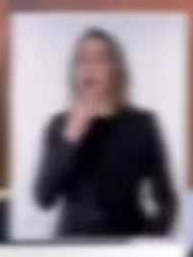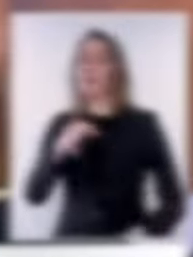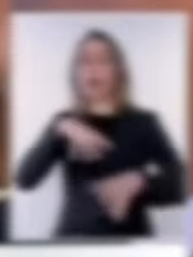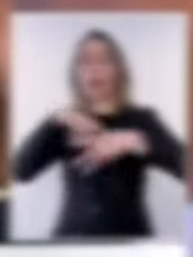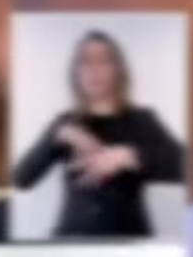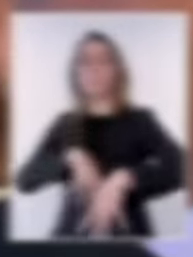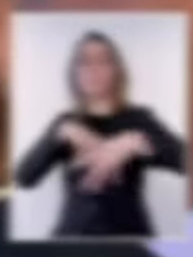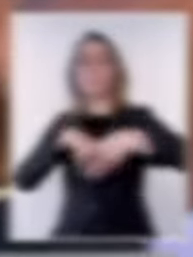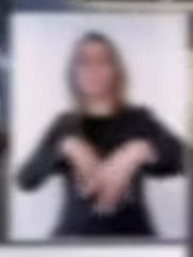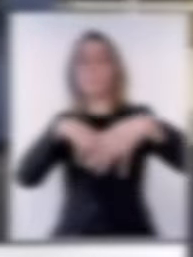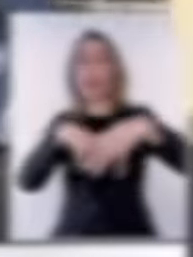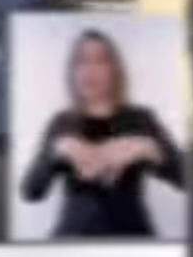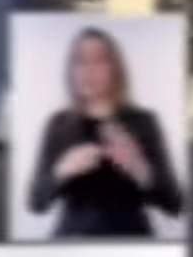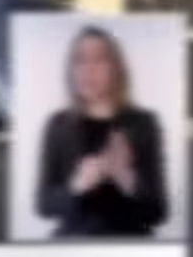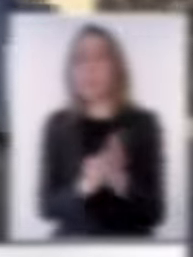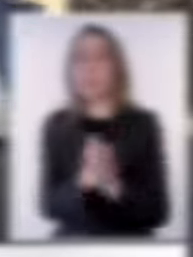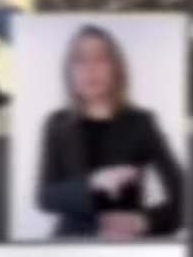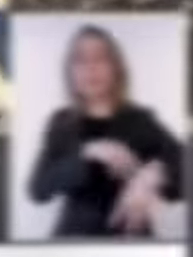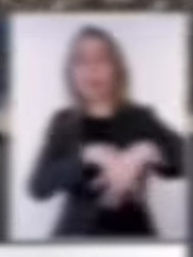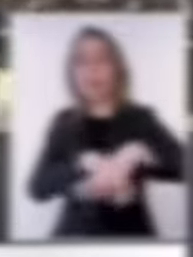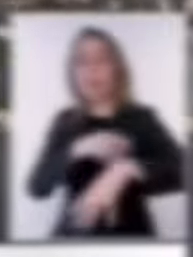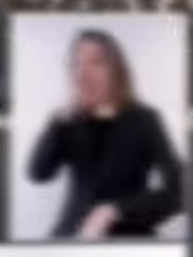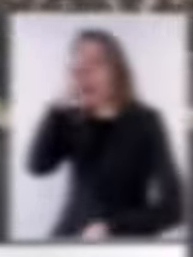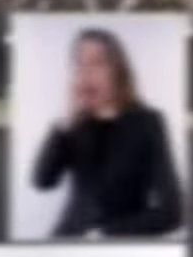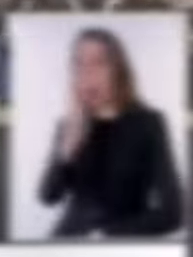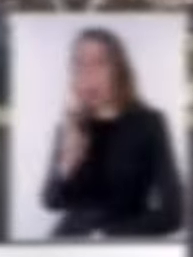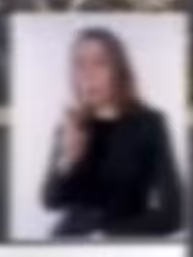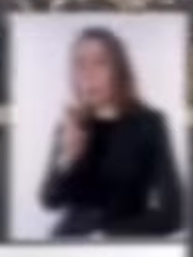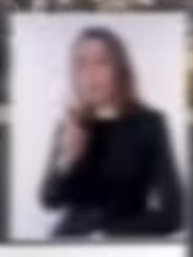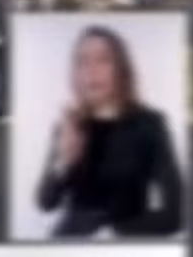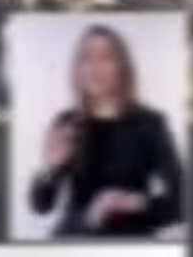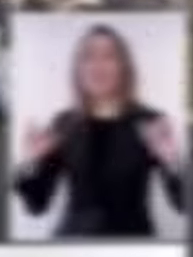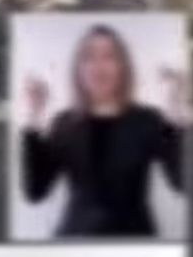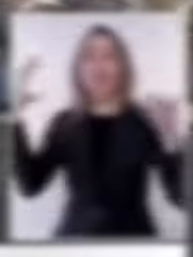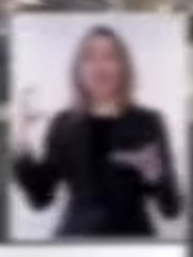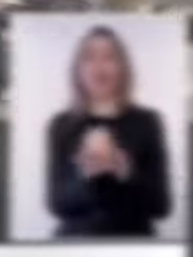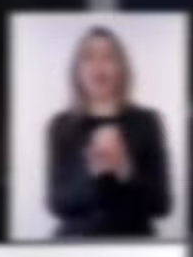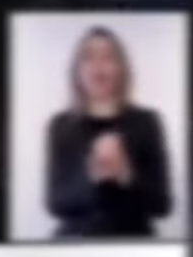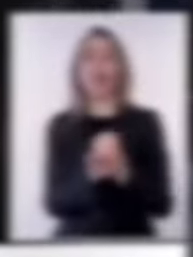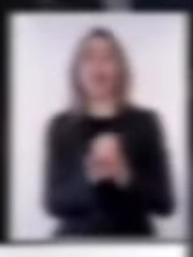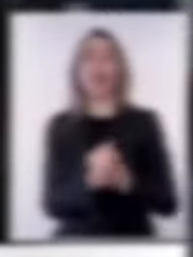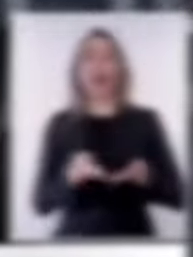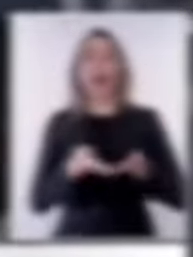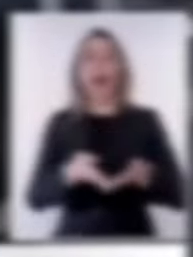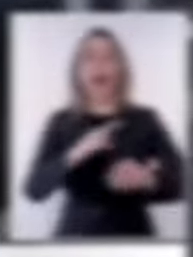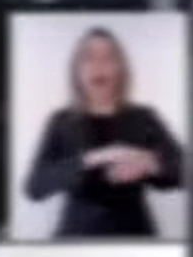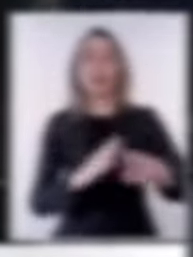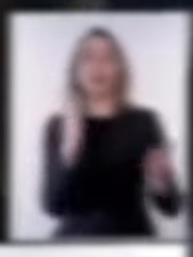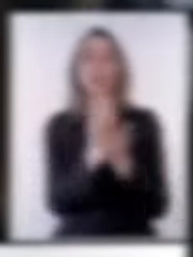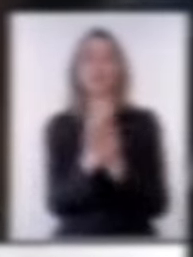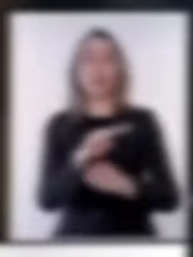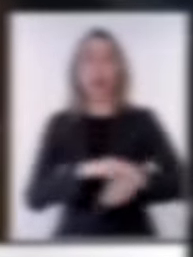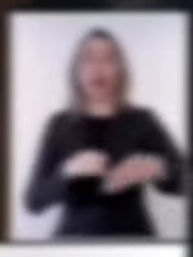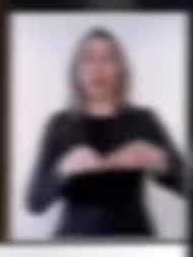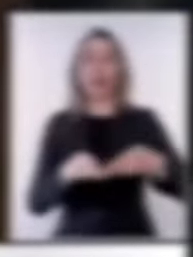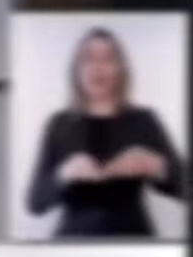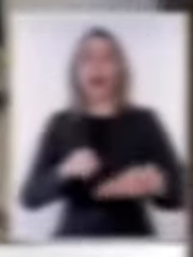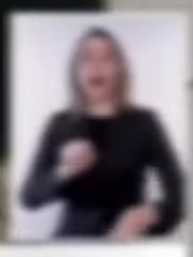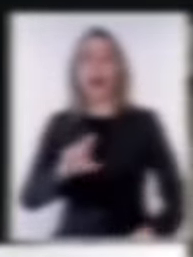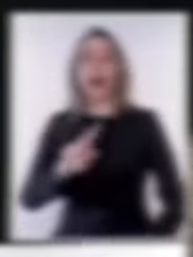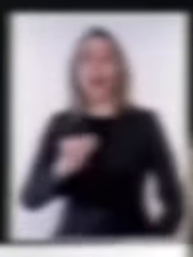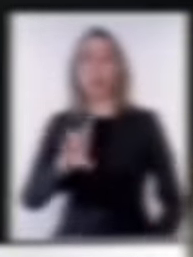Estaba acá. Inicia el desfile en homenaje a las glorias de la Armada, la Escuela Naval Arturo Prat.